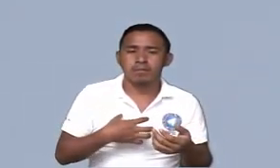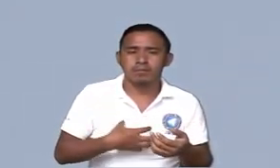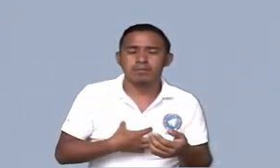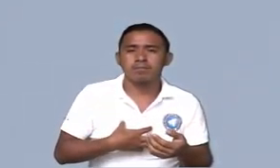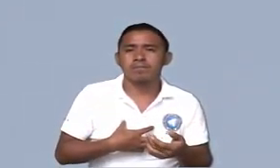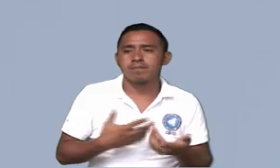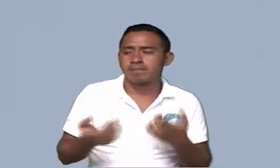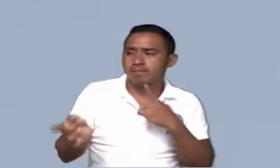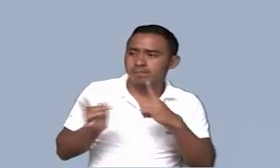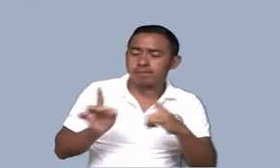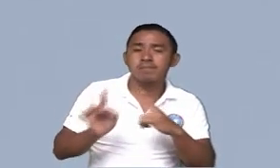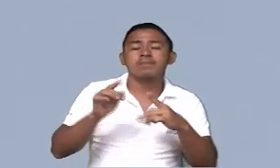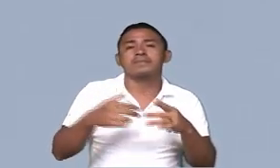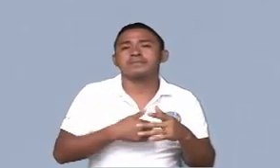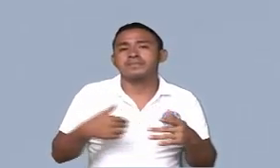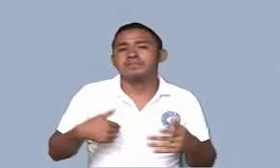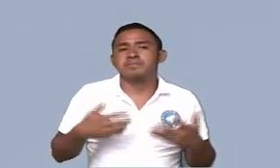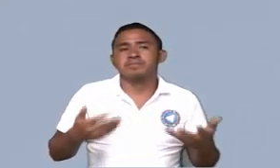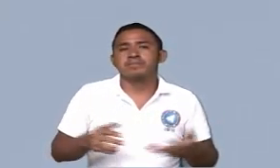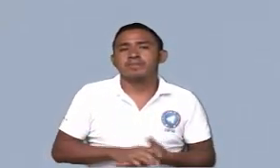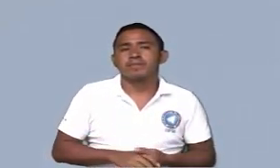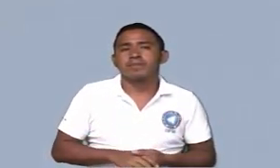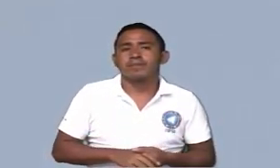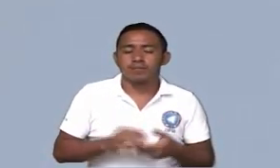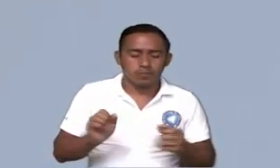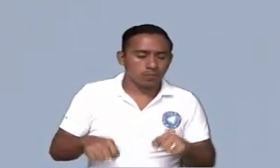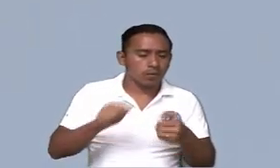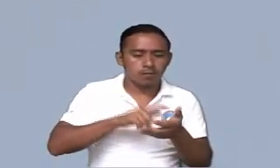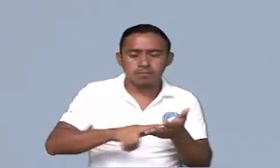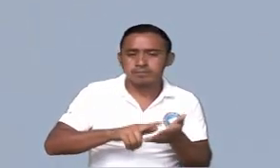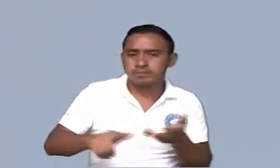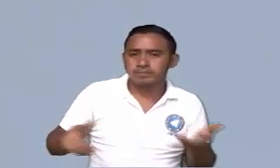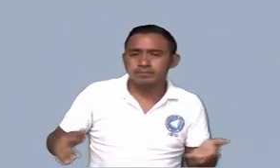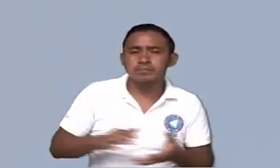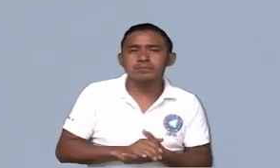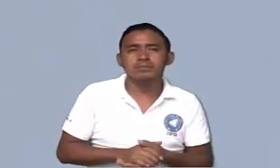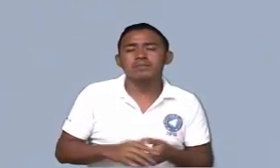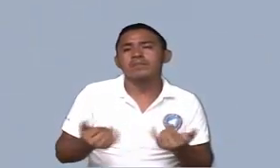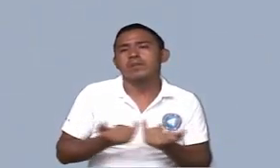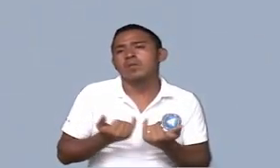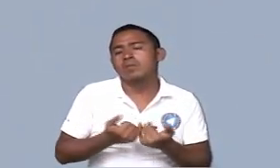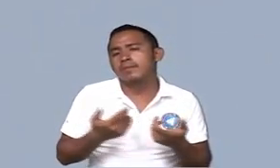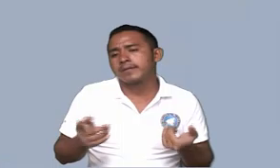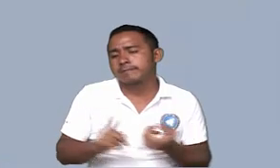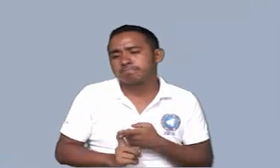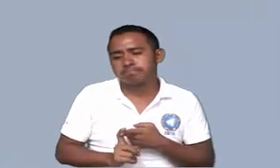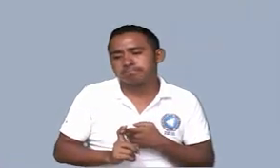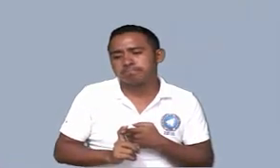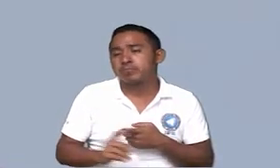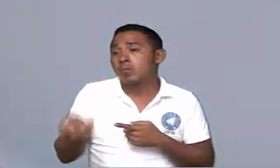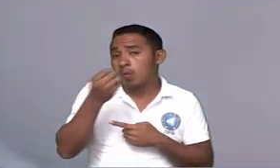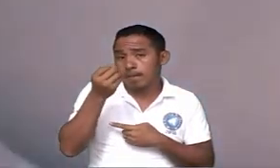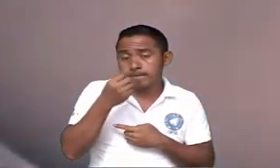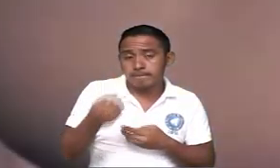de lo que es la cavidad oral y poder hacer limpieza. También interviene, digamos, cuando nosotros